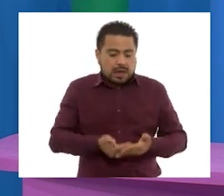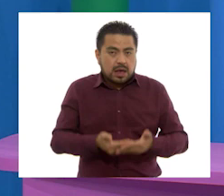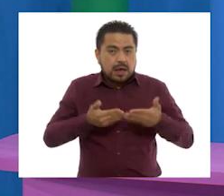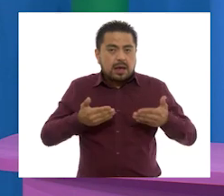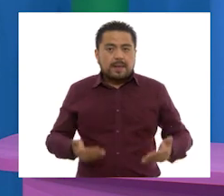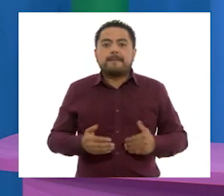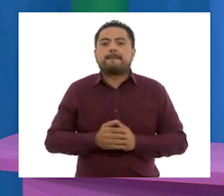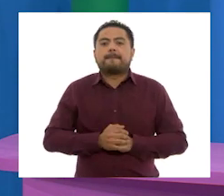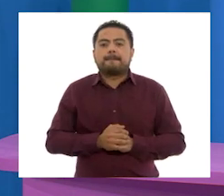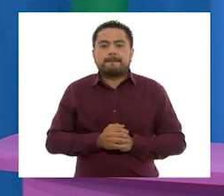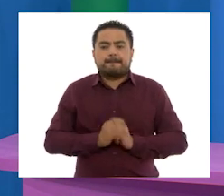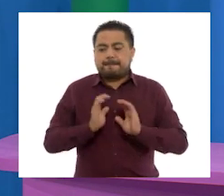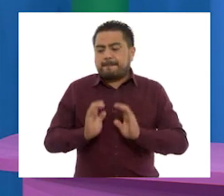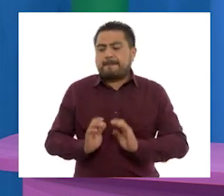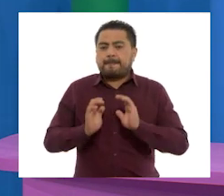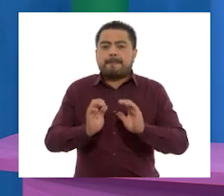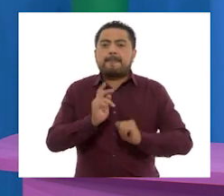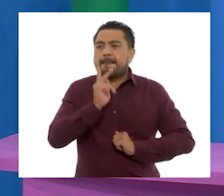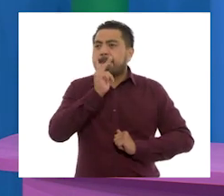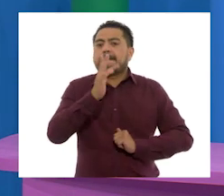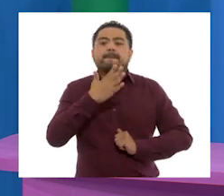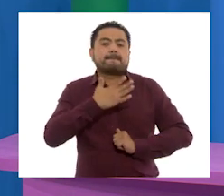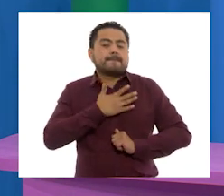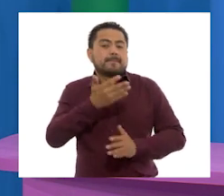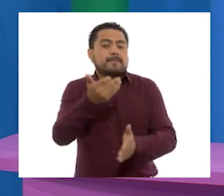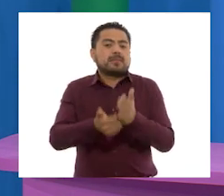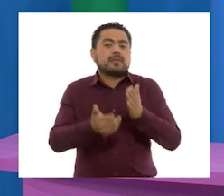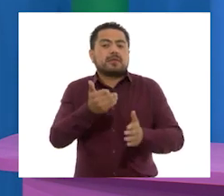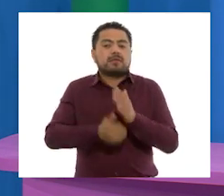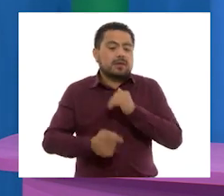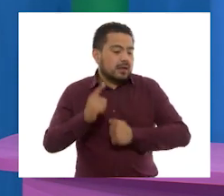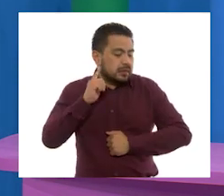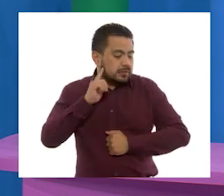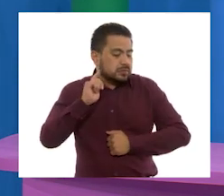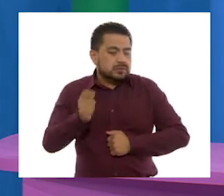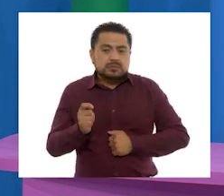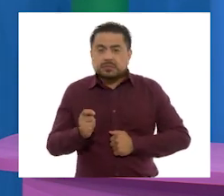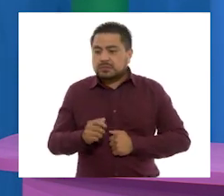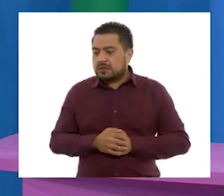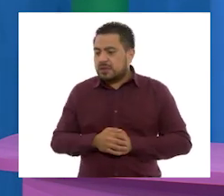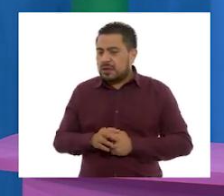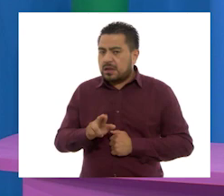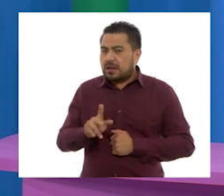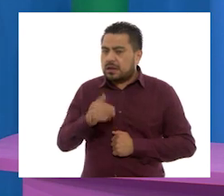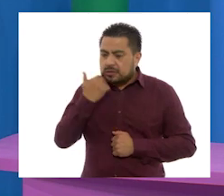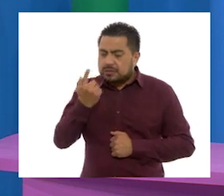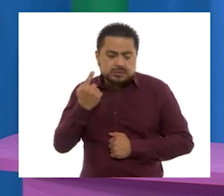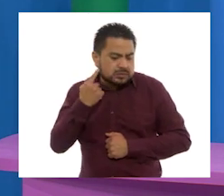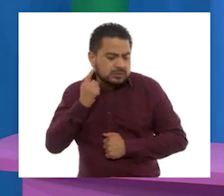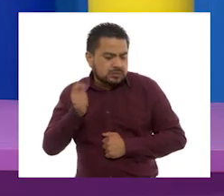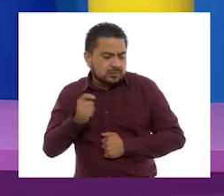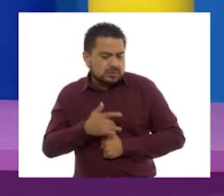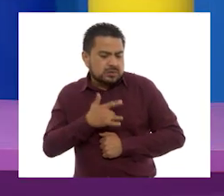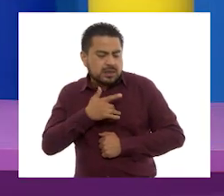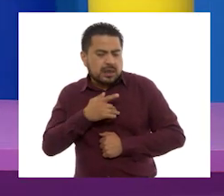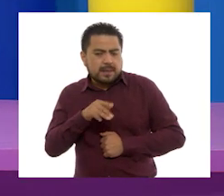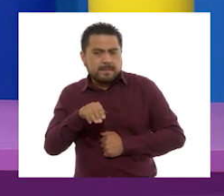bueno, estamos cuidando nuestras palabras. Nos falta escuchar. Raúl, ¿quieres escuchar cómo se siente